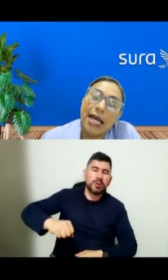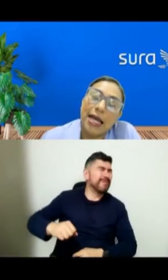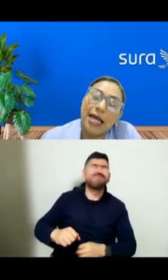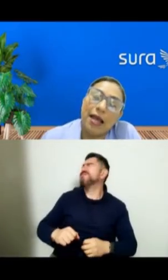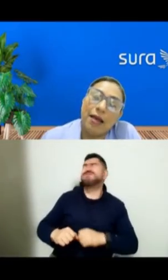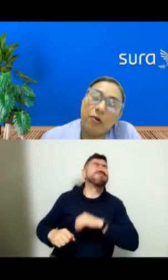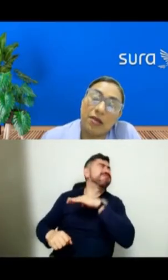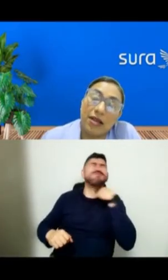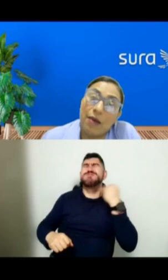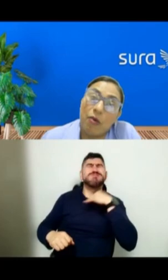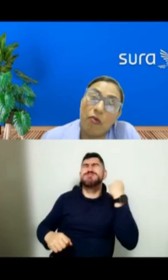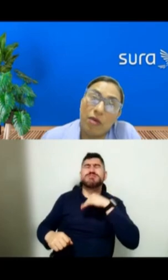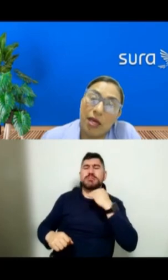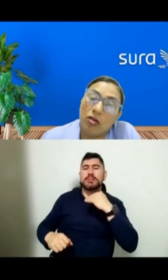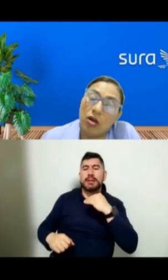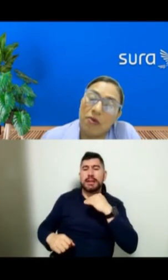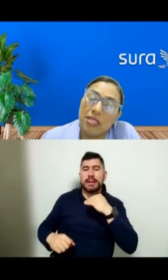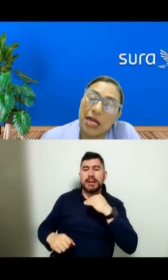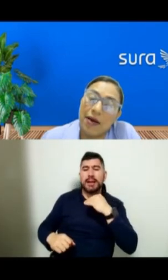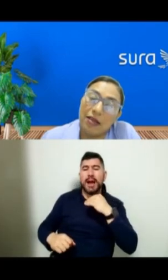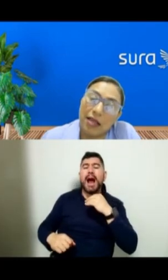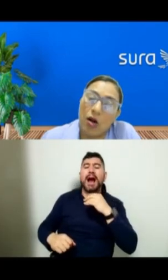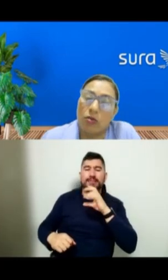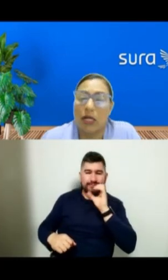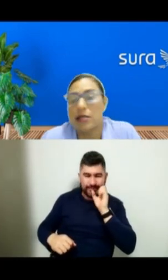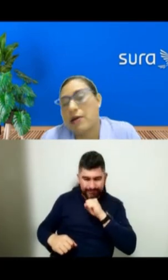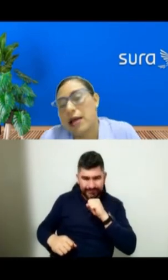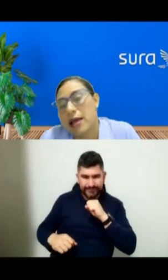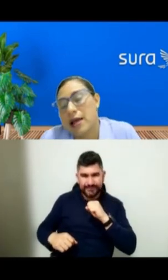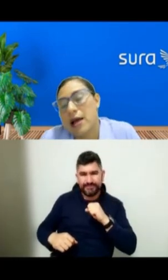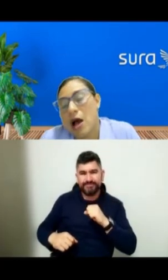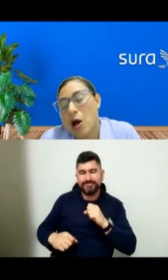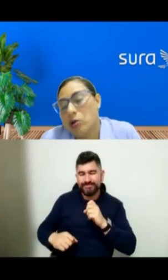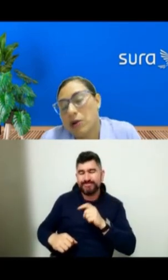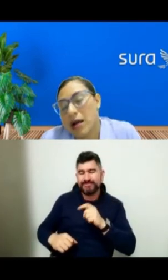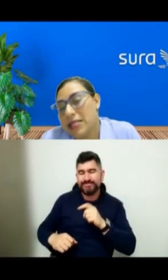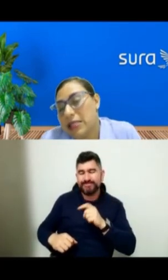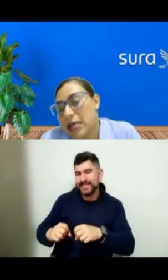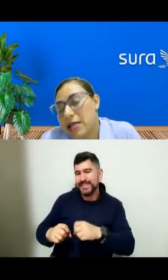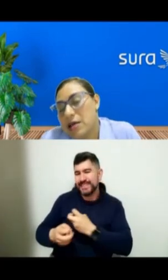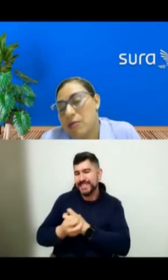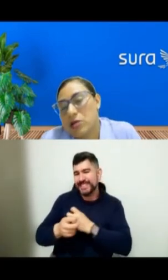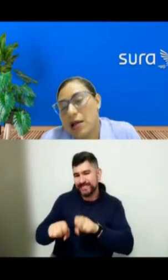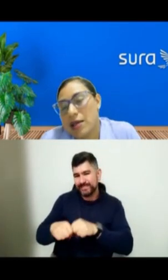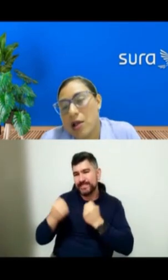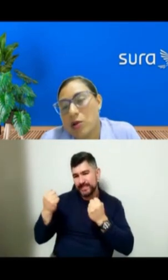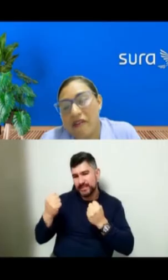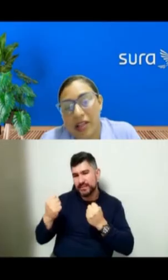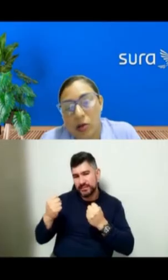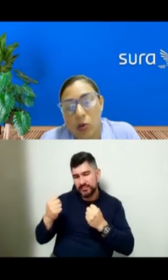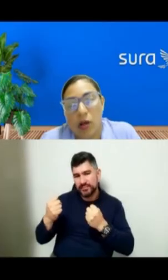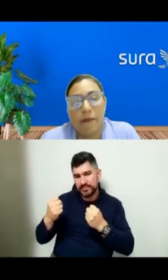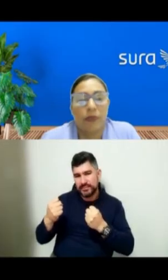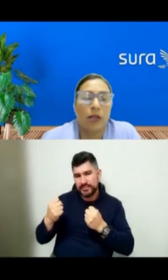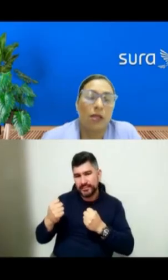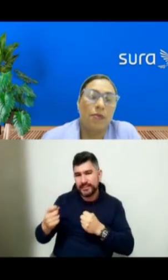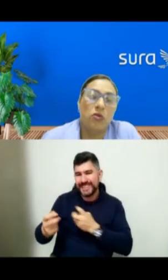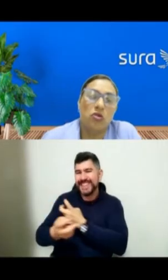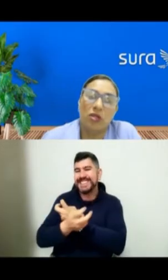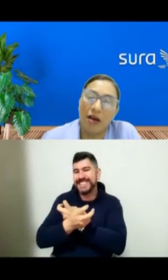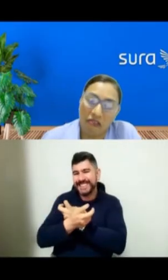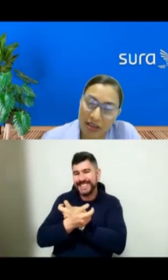fracturada, y le imposibilita el movimiento, le imposibilita levantarlo, o sea, automáticamente decimos, aquí hay una